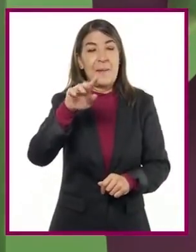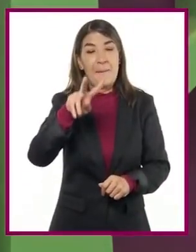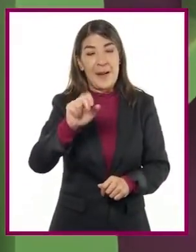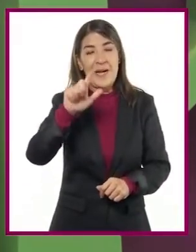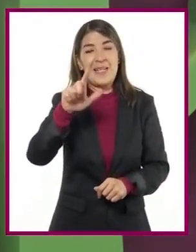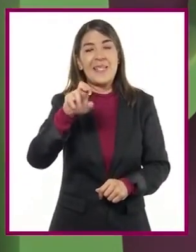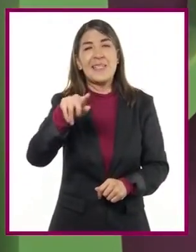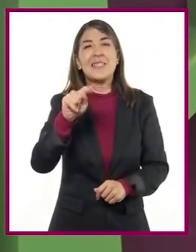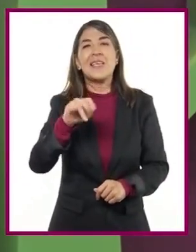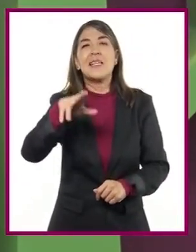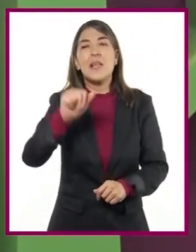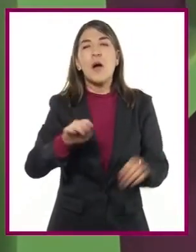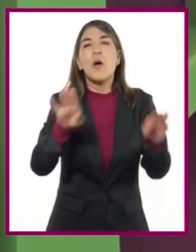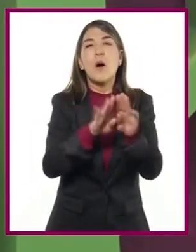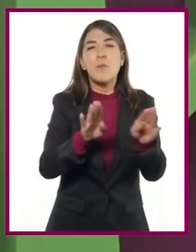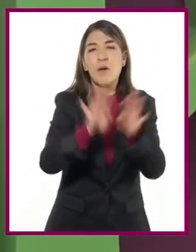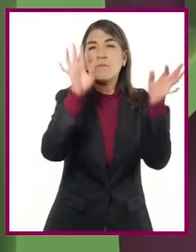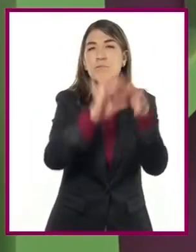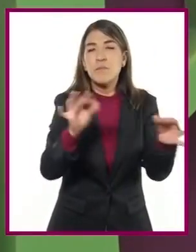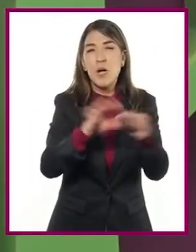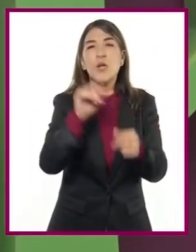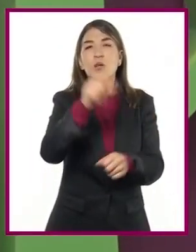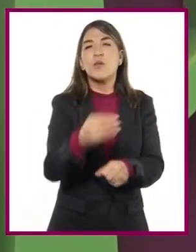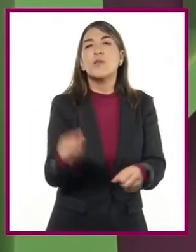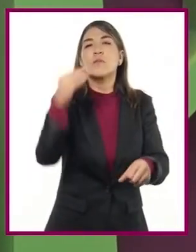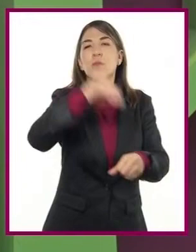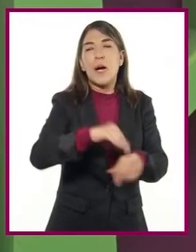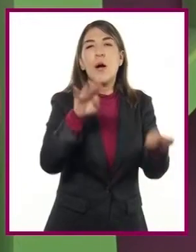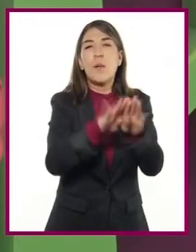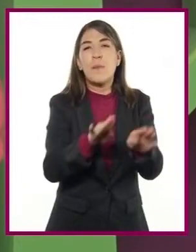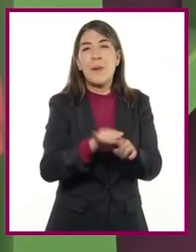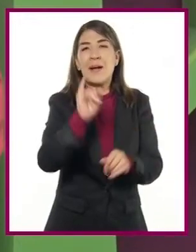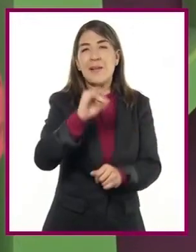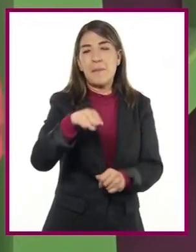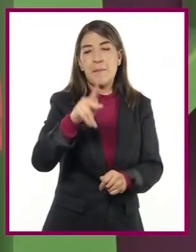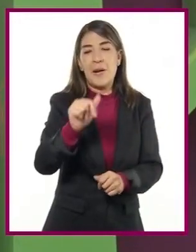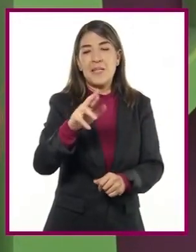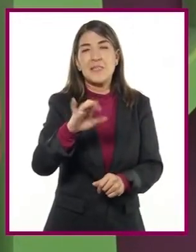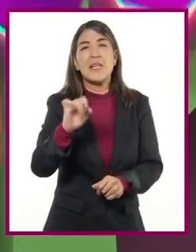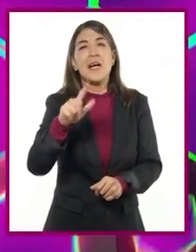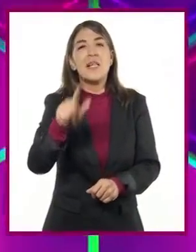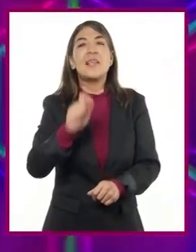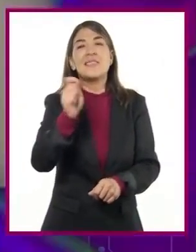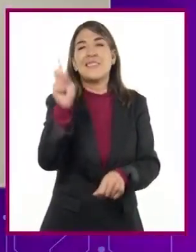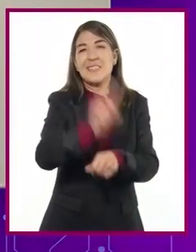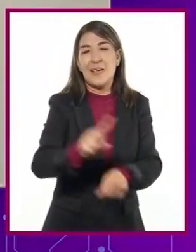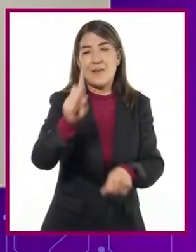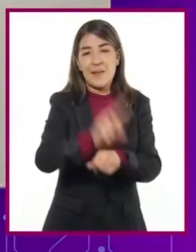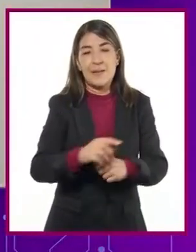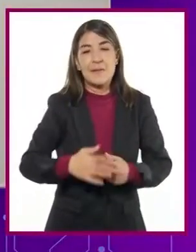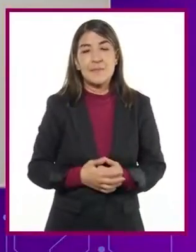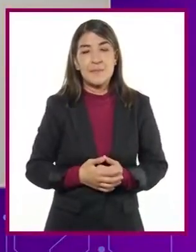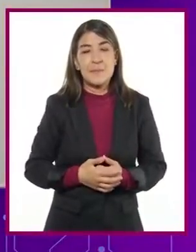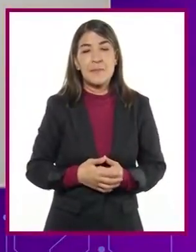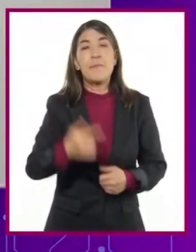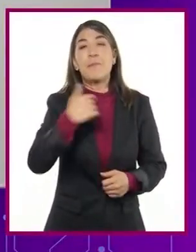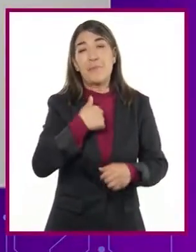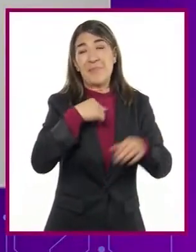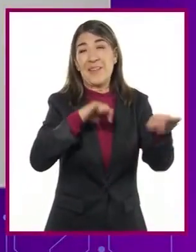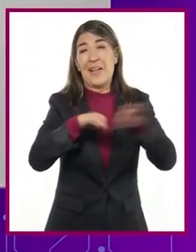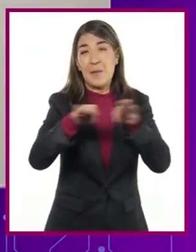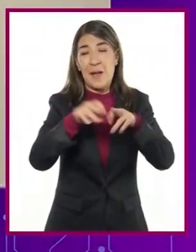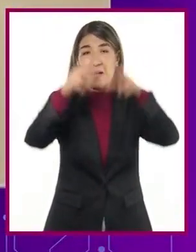nos comparte la forma en cómo aplica el principio de imparcialidad en su labor diaria. El trabajo de enfermería